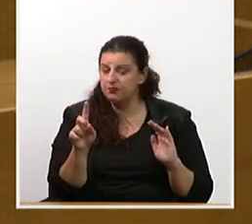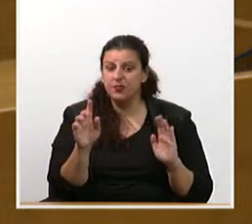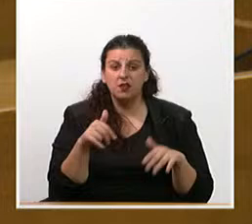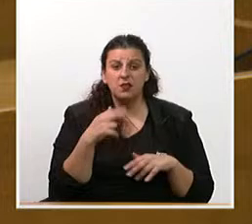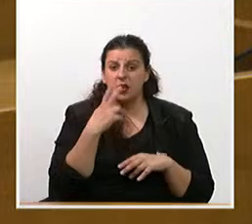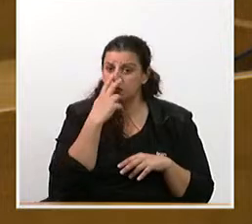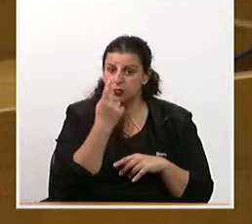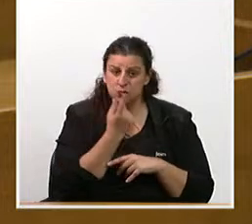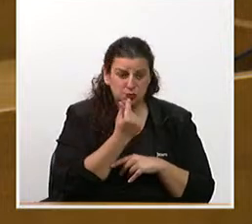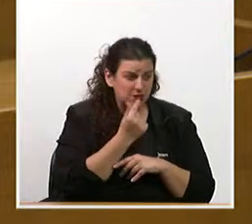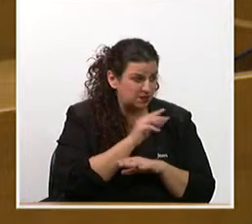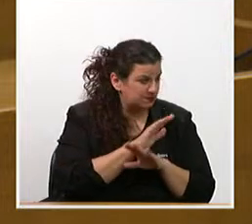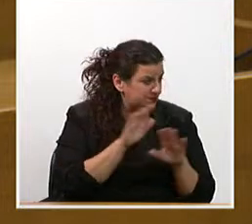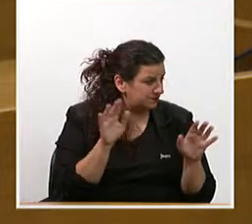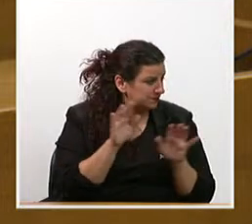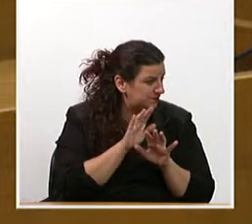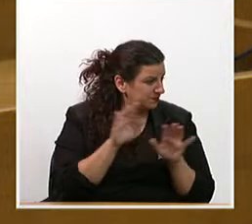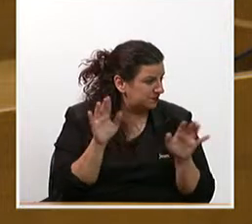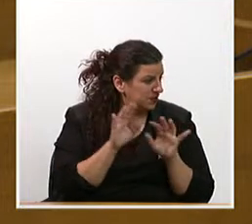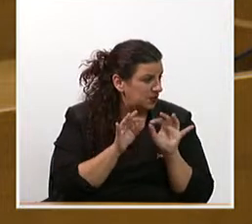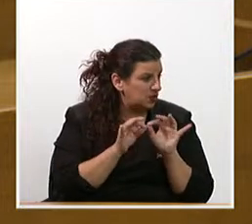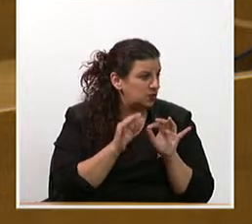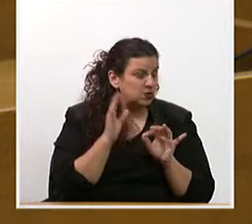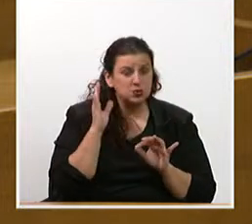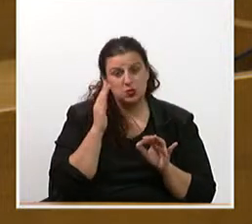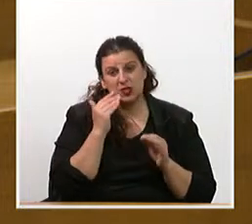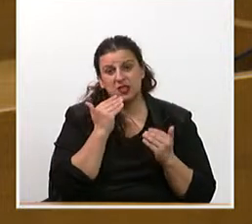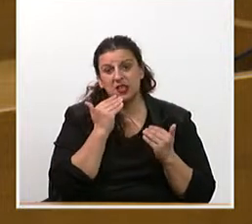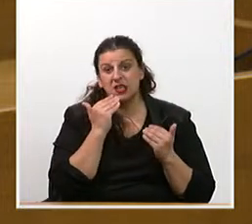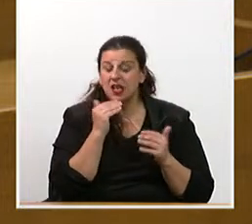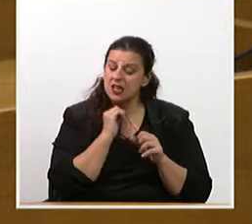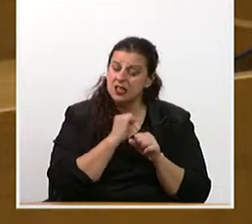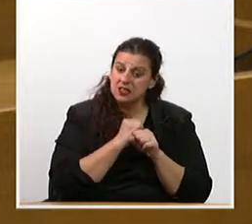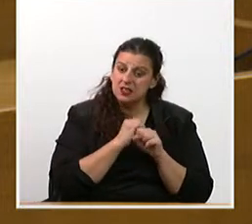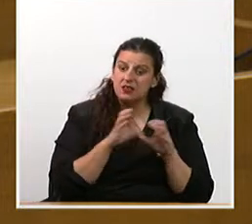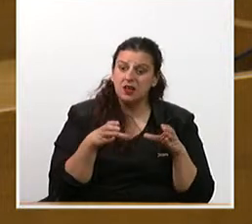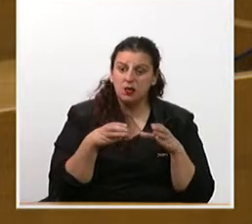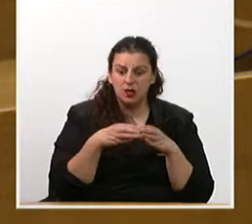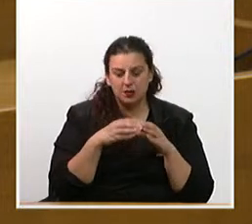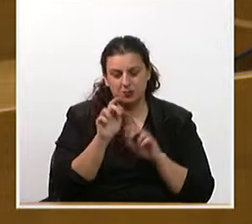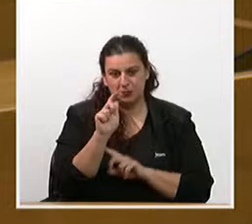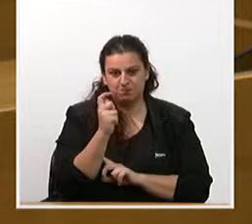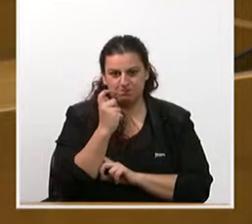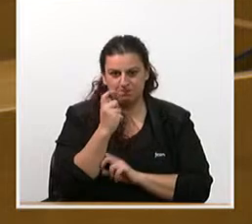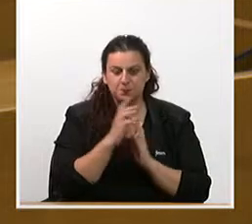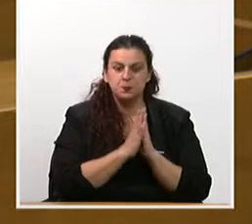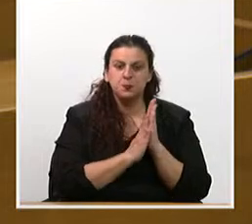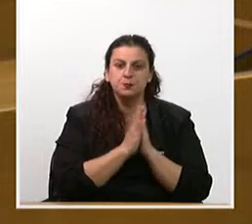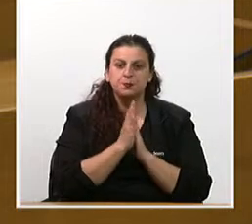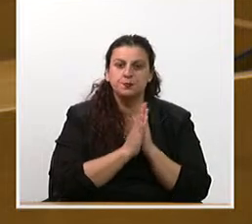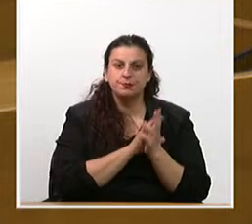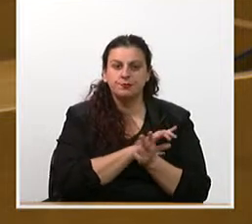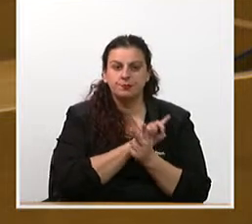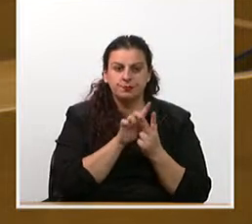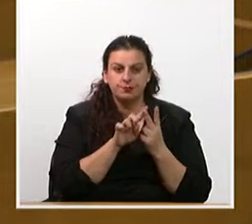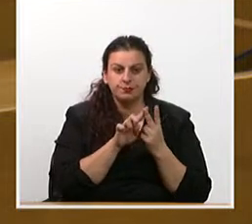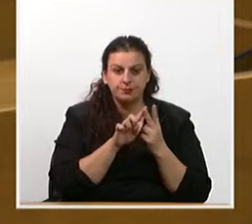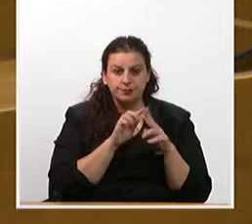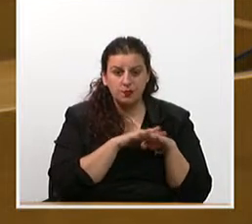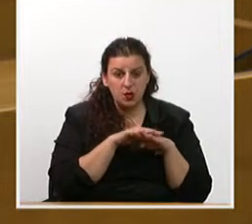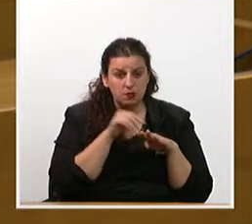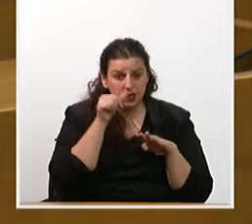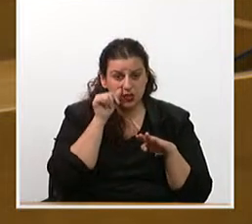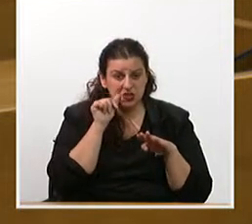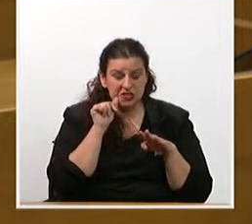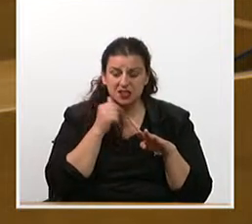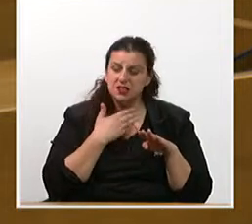dinero de debajo de las piedras pero por suerte y con gracias al trabajo del equipo lo logramos dos al gobierno de Sánchez no le